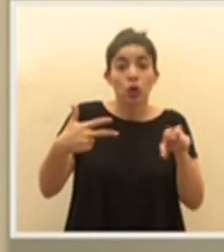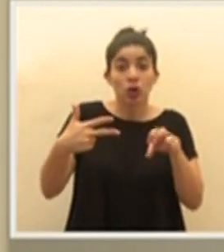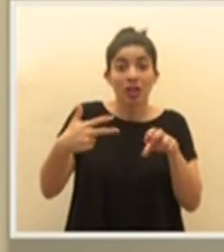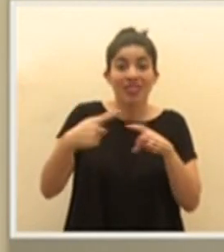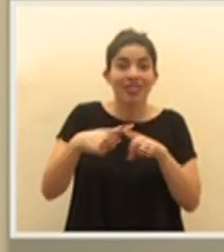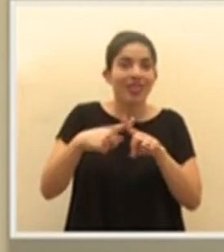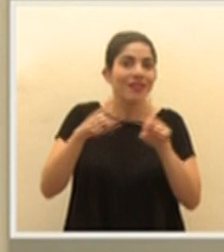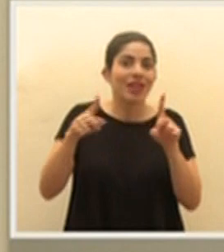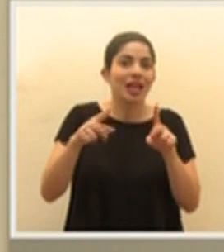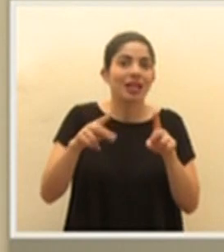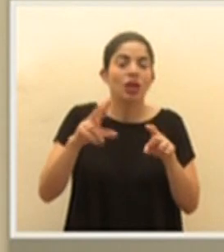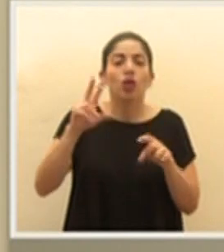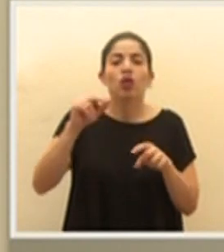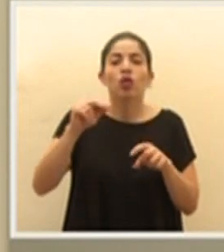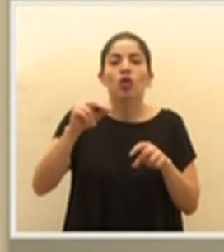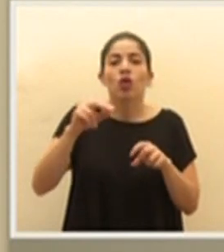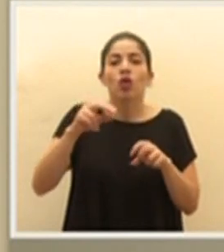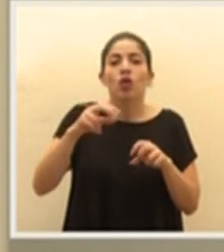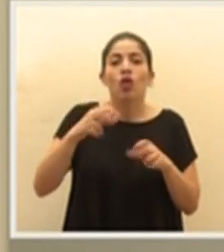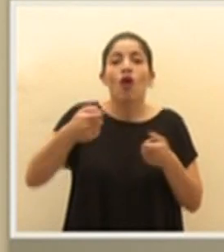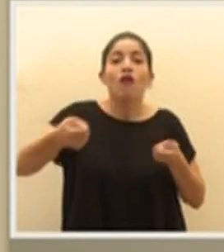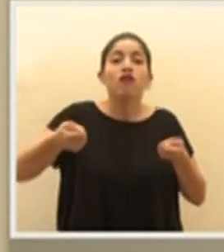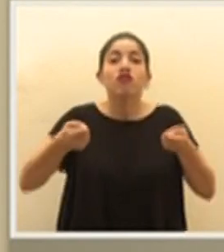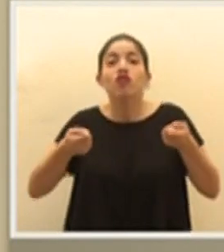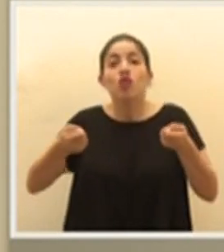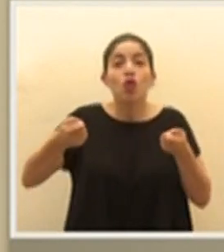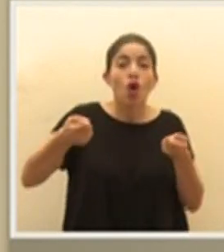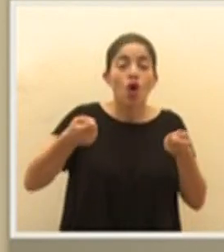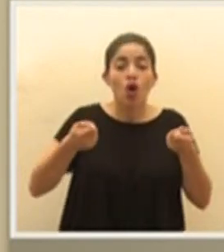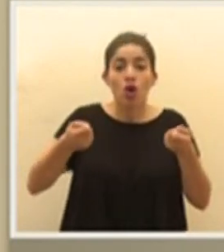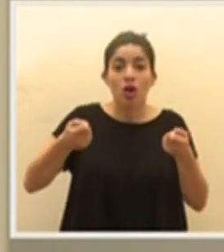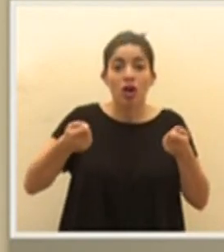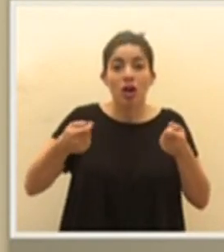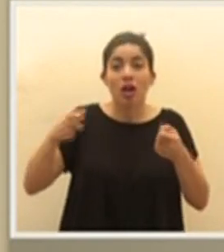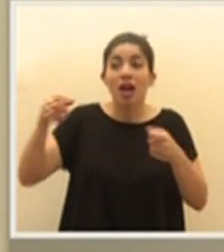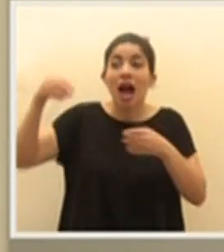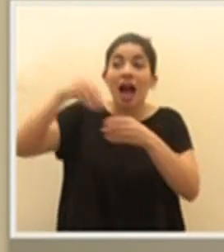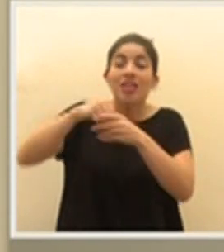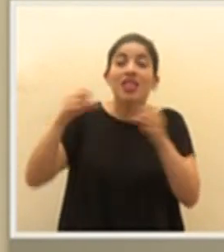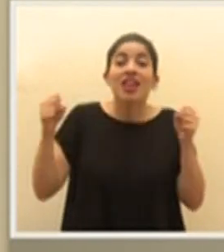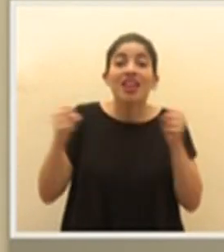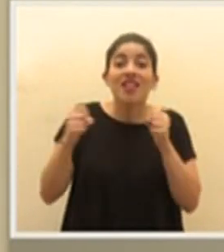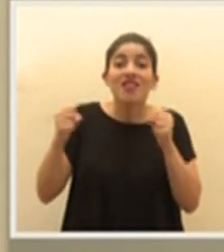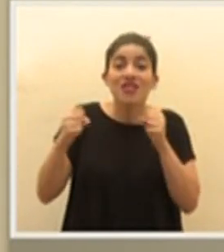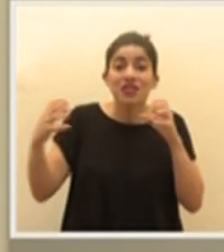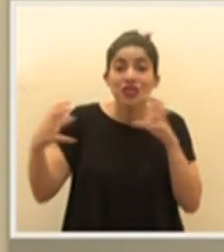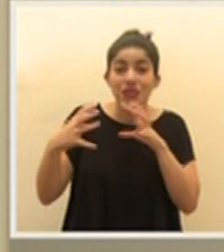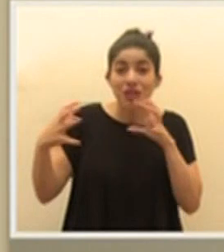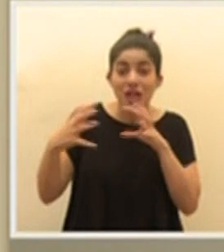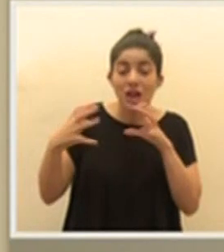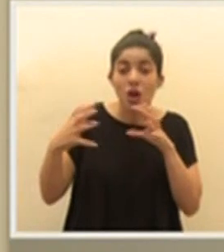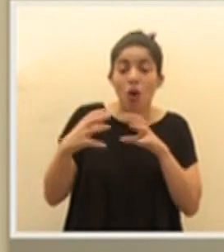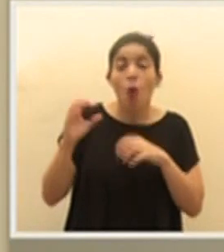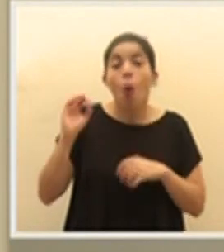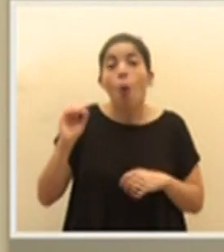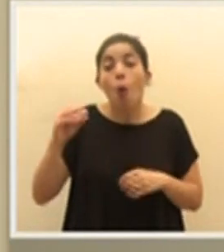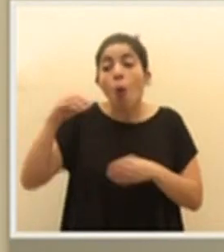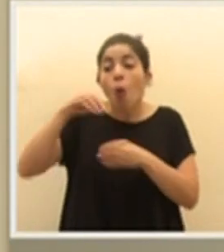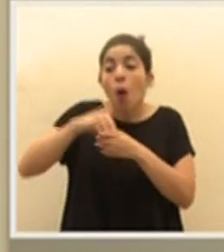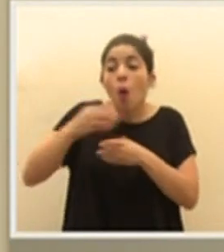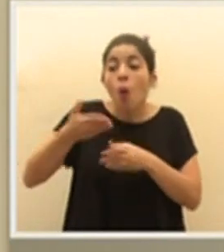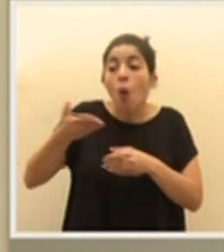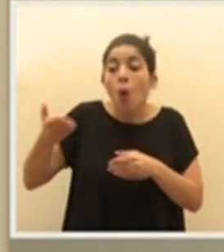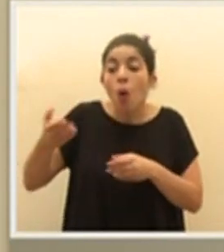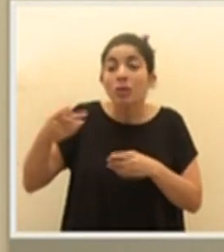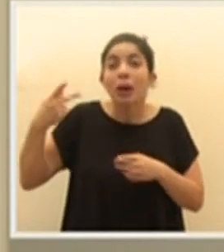distintas a las unidades de transporte, los llamados furgones, que fueran refrigeradas, que fueran de objetos o